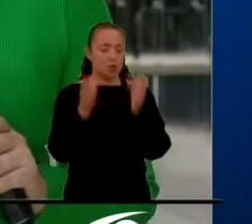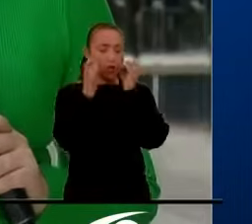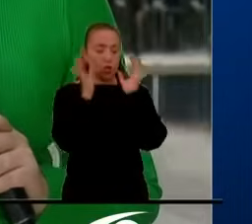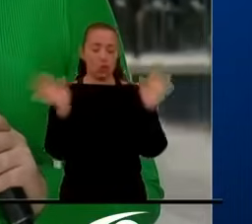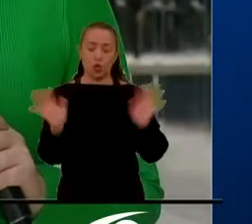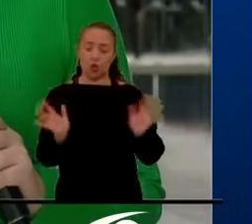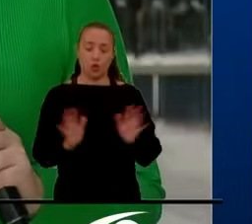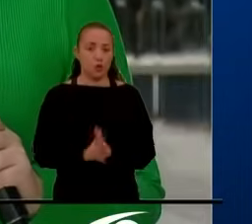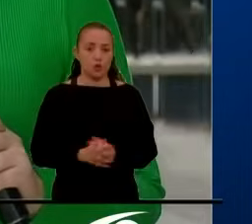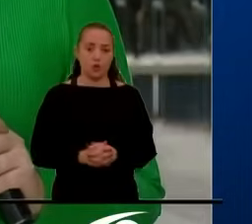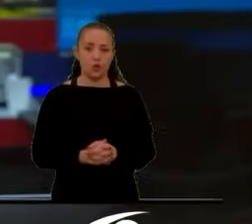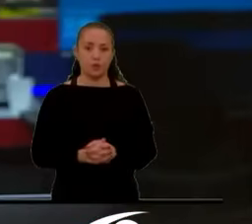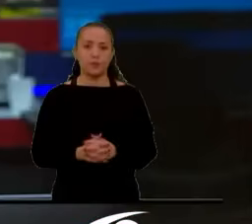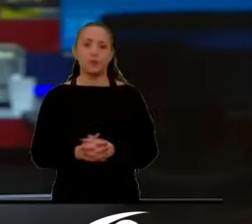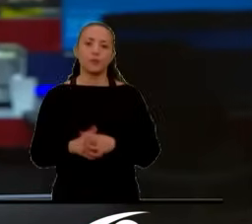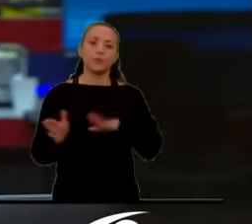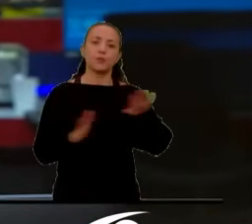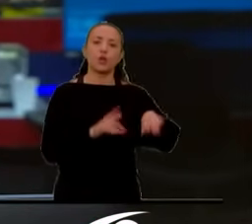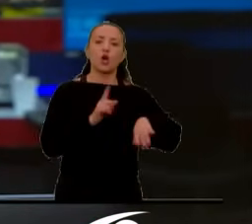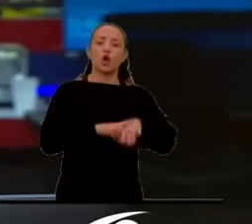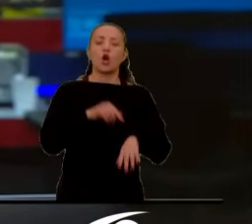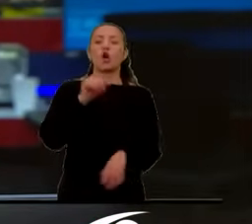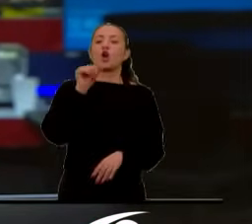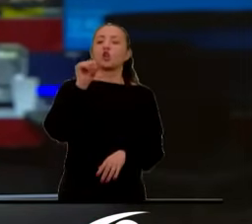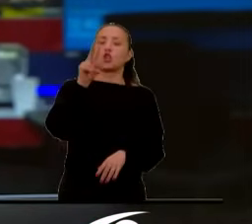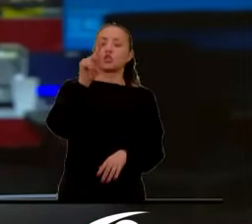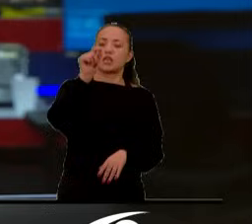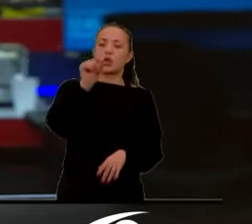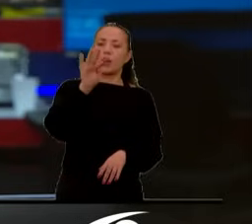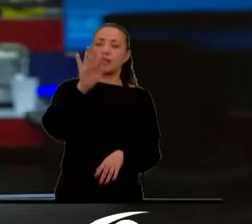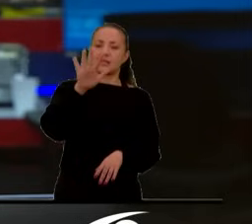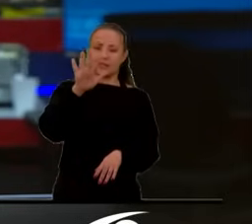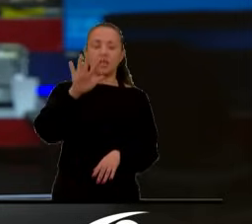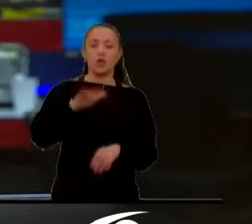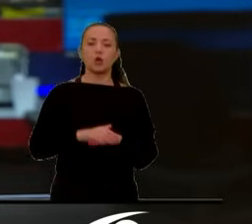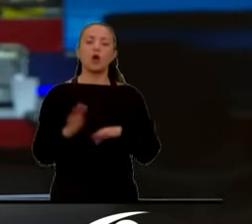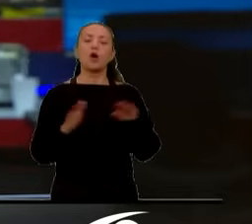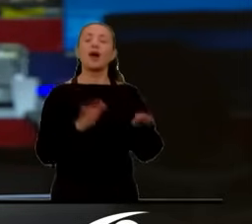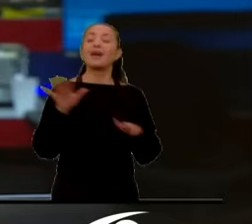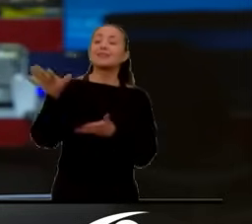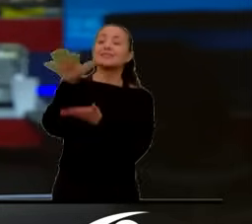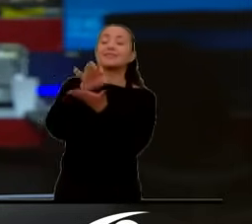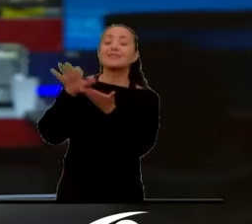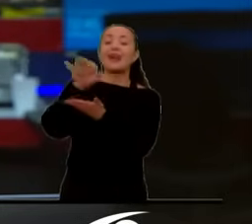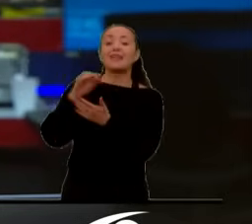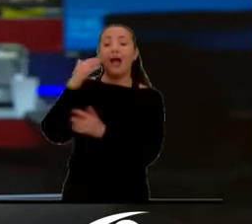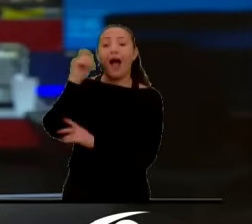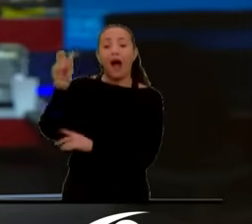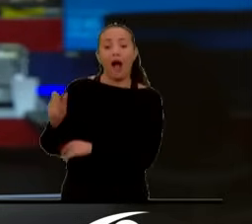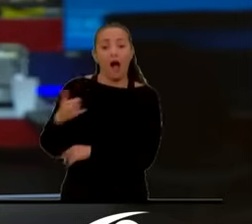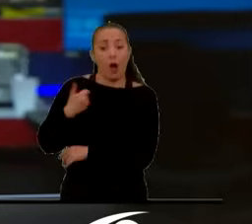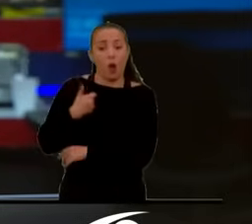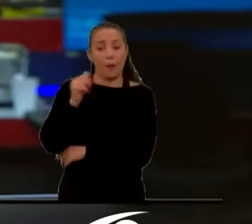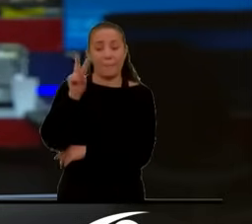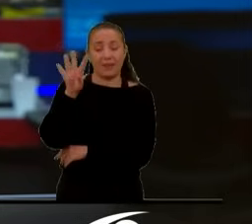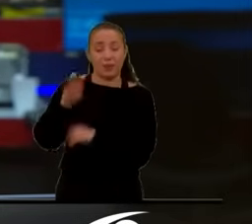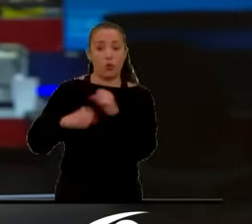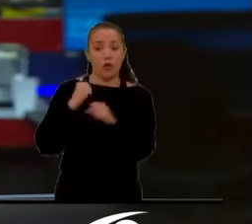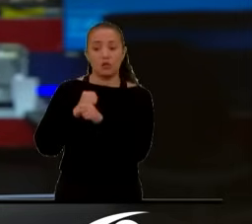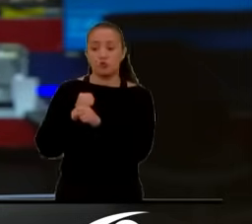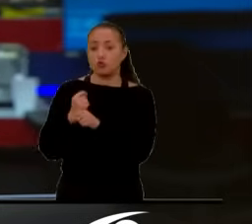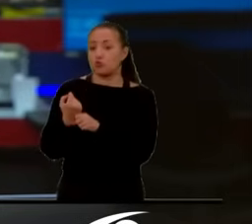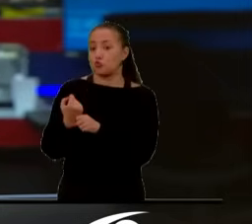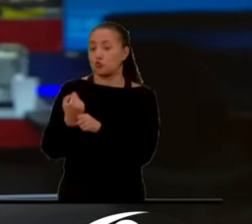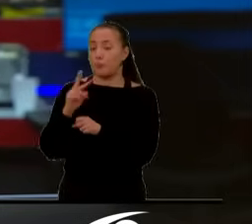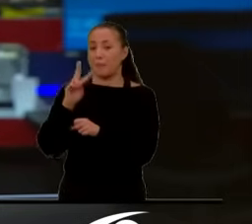Gracias, Tatiana. 12:45 minutos. En Santander, una joven de 24 años se salvó de morir el 21 de abril de este año,